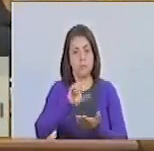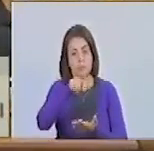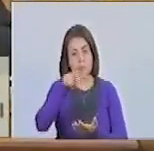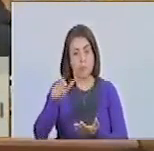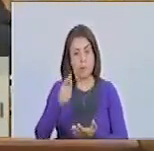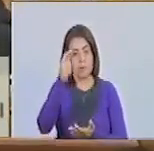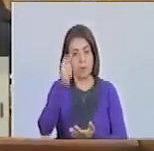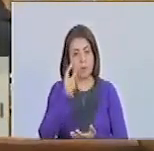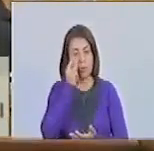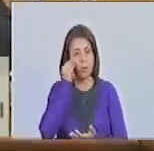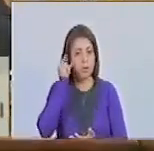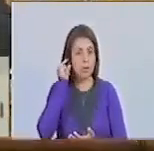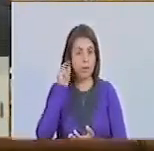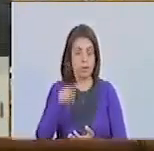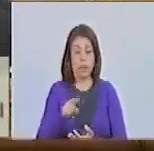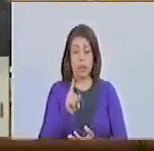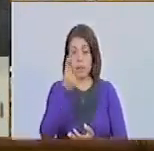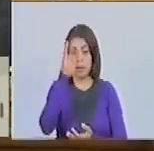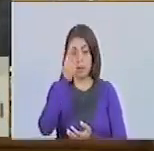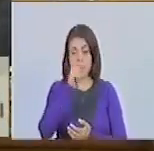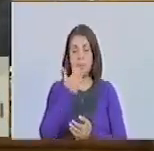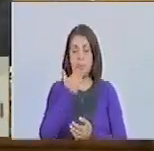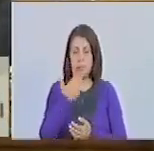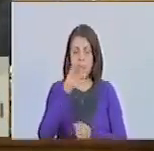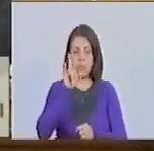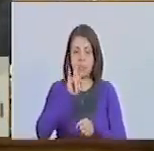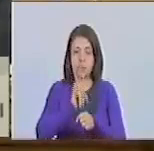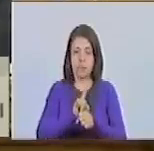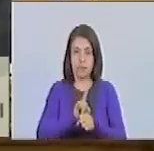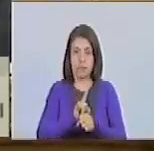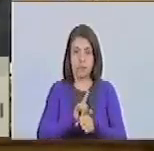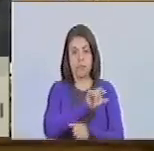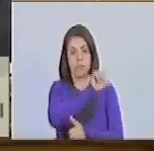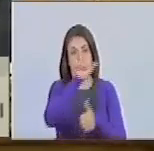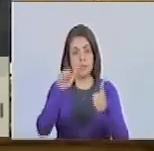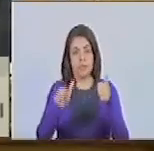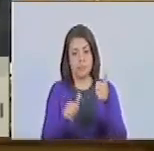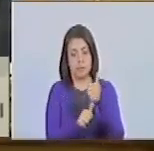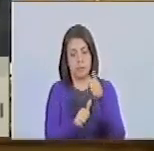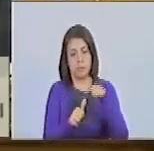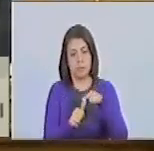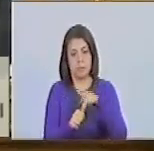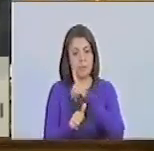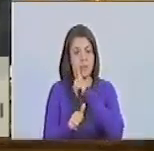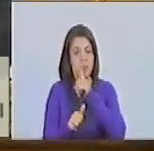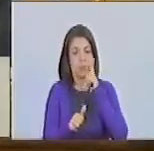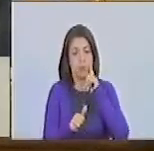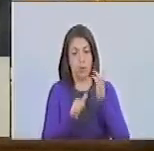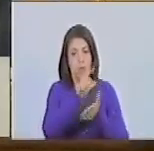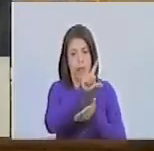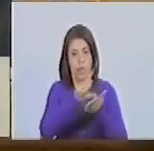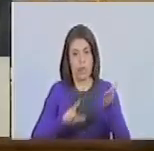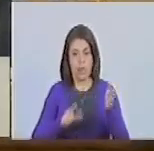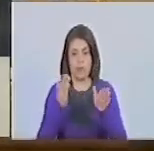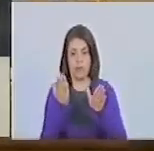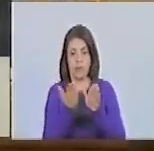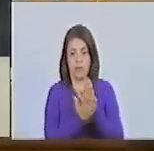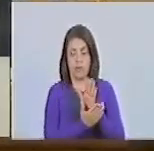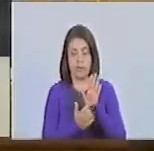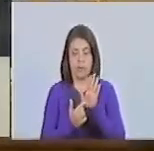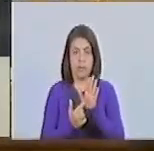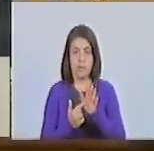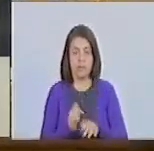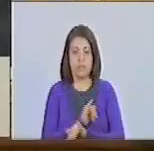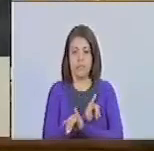diputadas y los ciudadanos diputados principales solicitando permiso para ausentarse e incorporar a sus suplentes indicados en